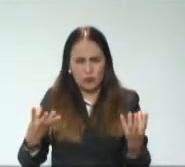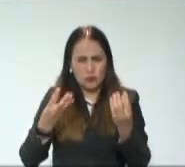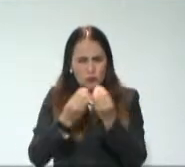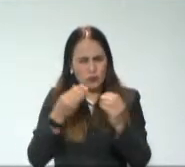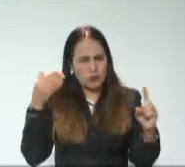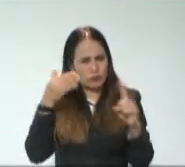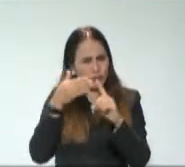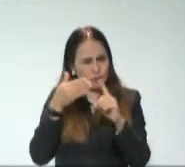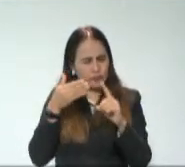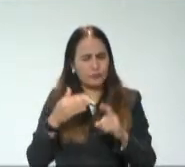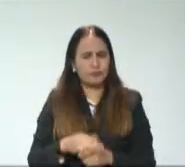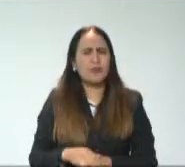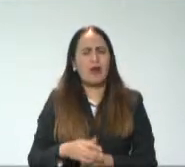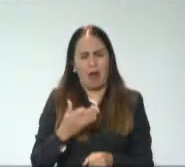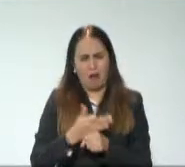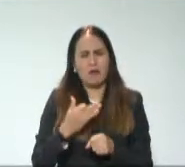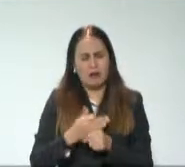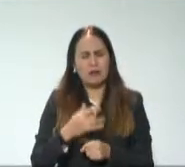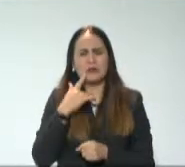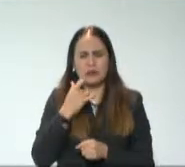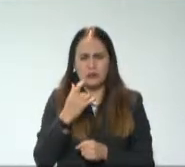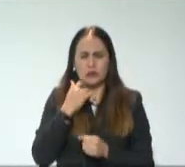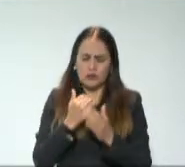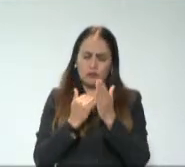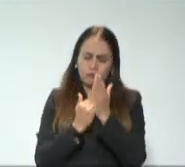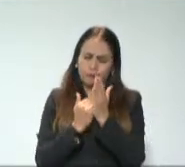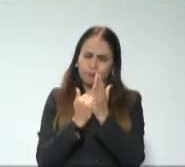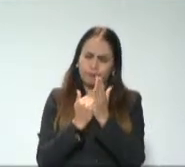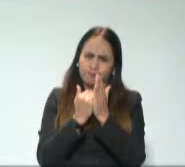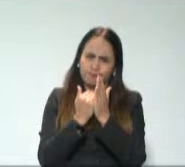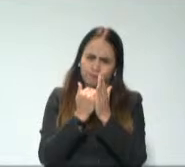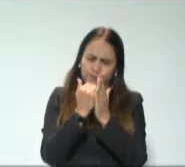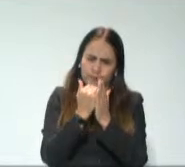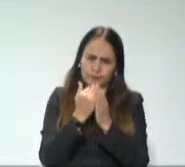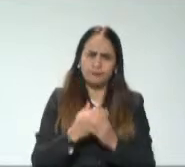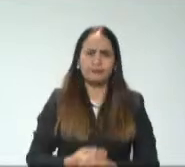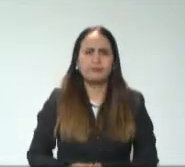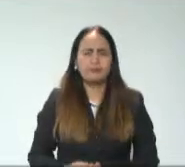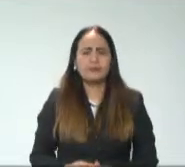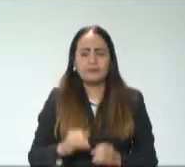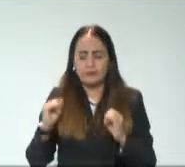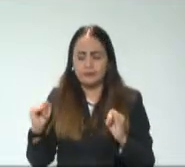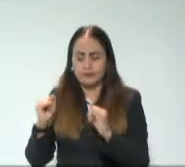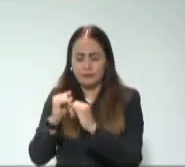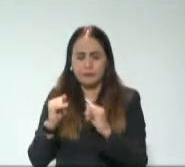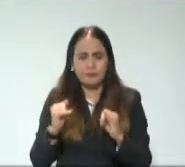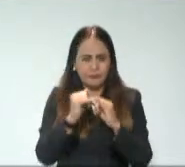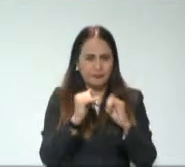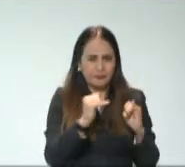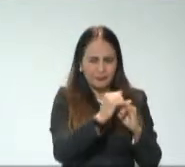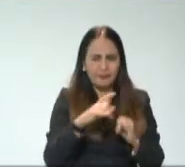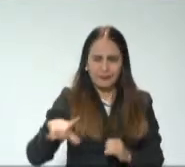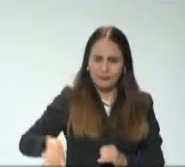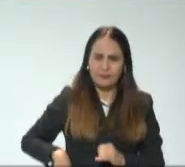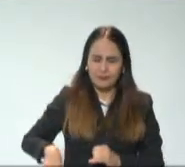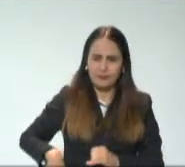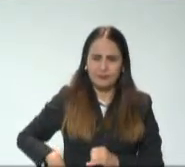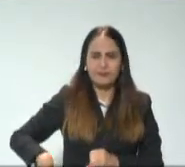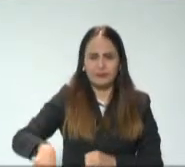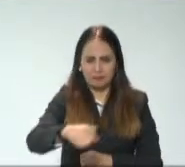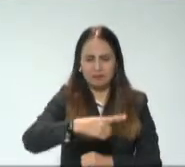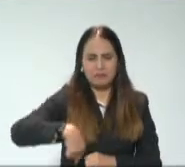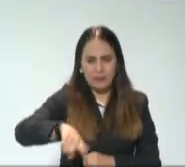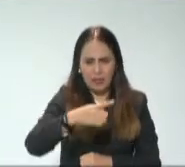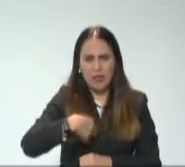se ha hecho muchísimo eh creo que eh todas las instituciones públicas tienen o han